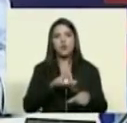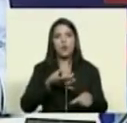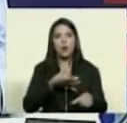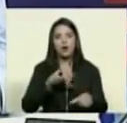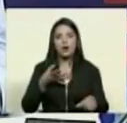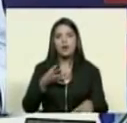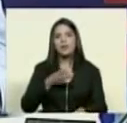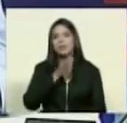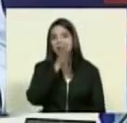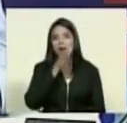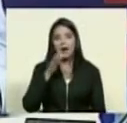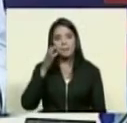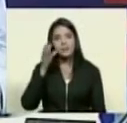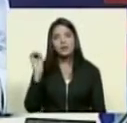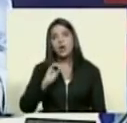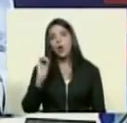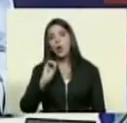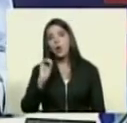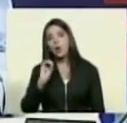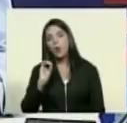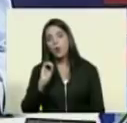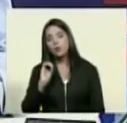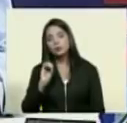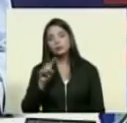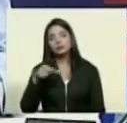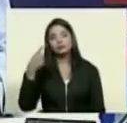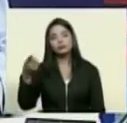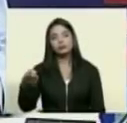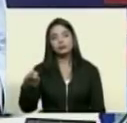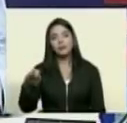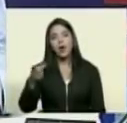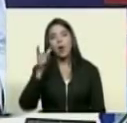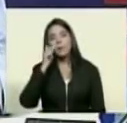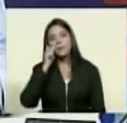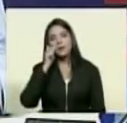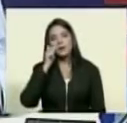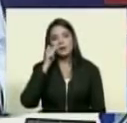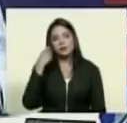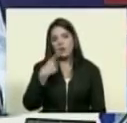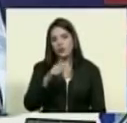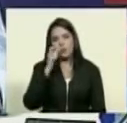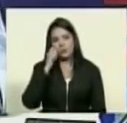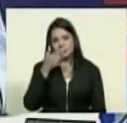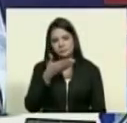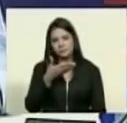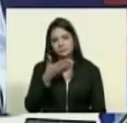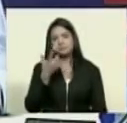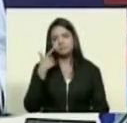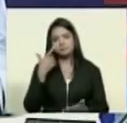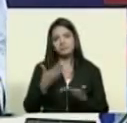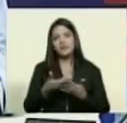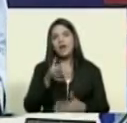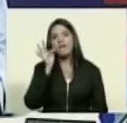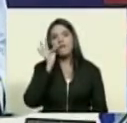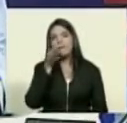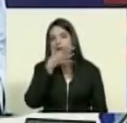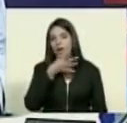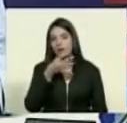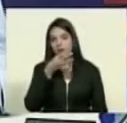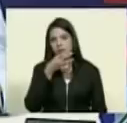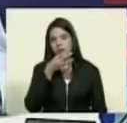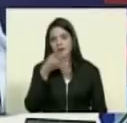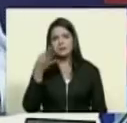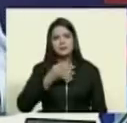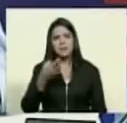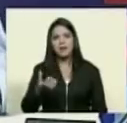de Capriles Radonsky o de Freddy Guevara. Al contrario, Me consta que el alcalde de Chacao varias veces